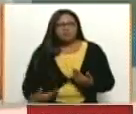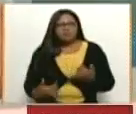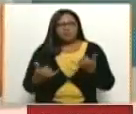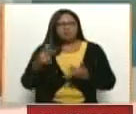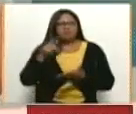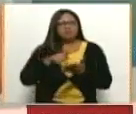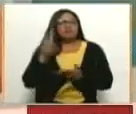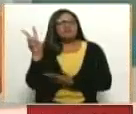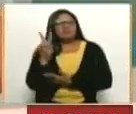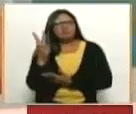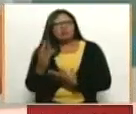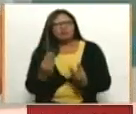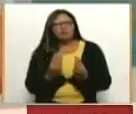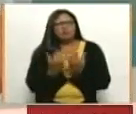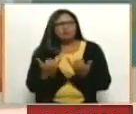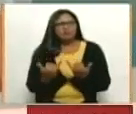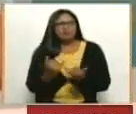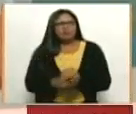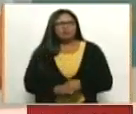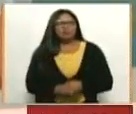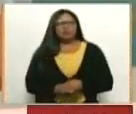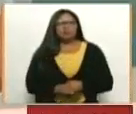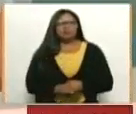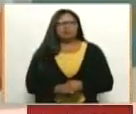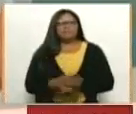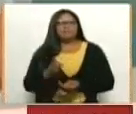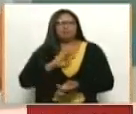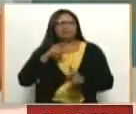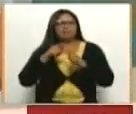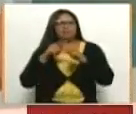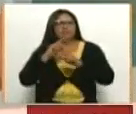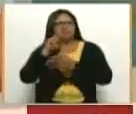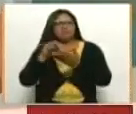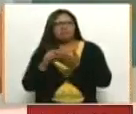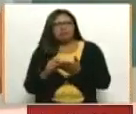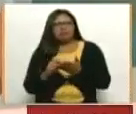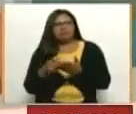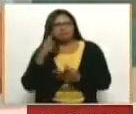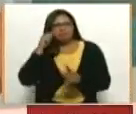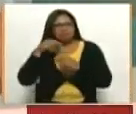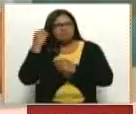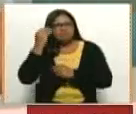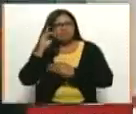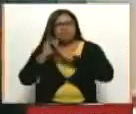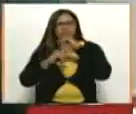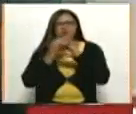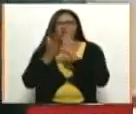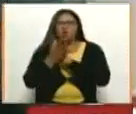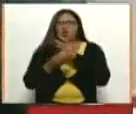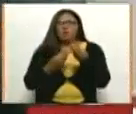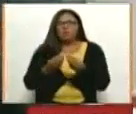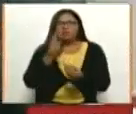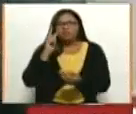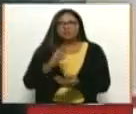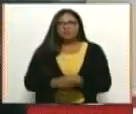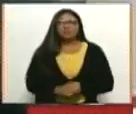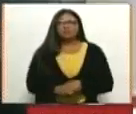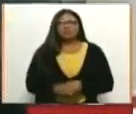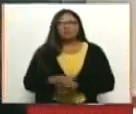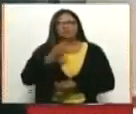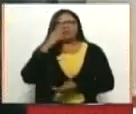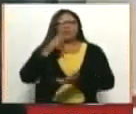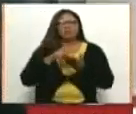Venezuela y se va a reunir con el primer mandatario nacional. ¿Qué lectura tiene eso también para el ámbito internacional? Bueno, eso es la presencia de